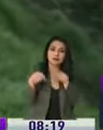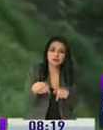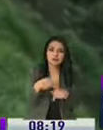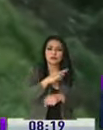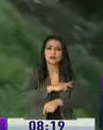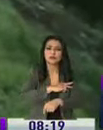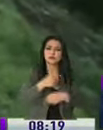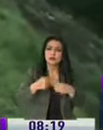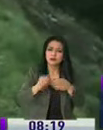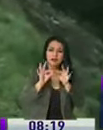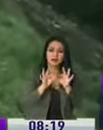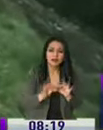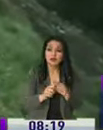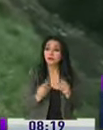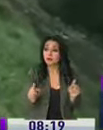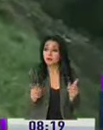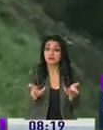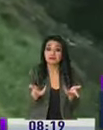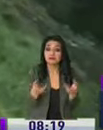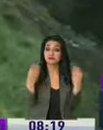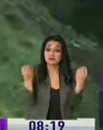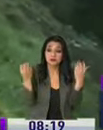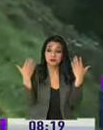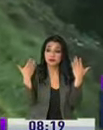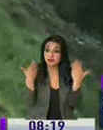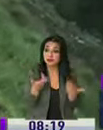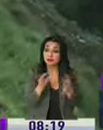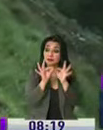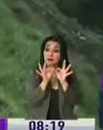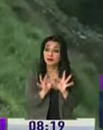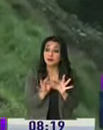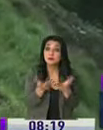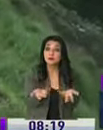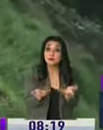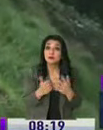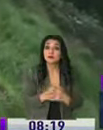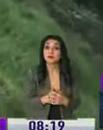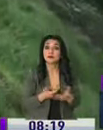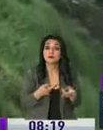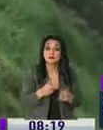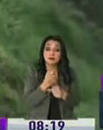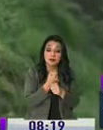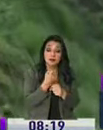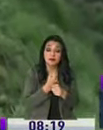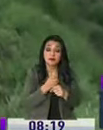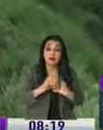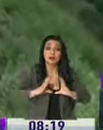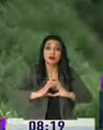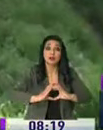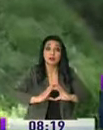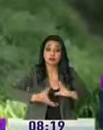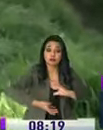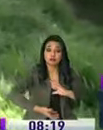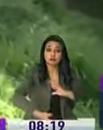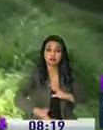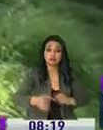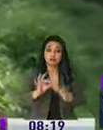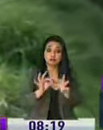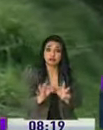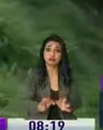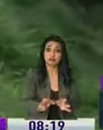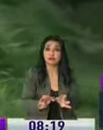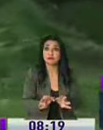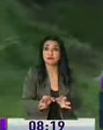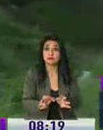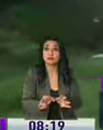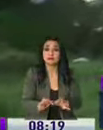municipio, arreglaron, pero parece que se han olvidado del mantenimiento y encima más con este trabajo del colector que nos dicen los vecinos, incluso está,